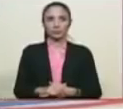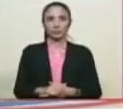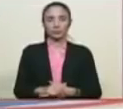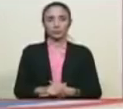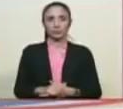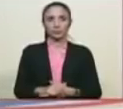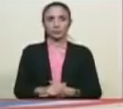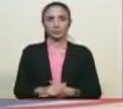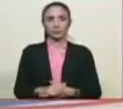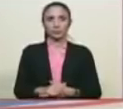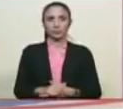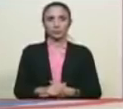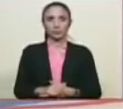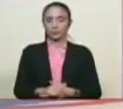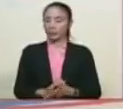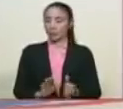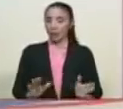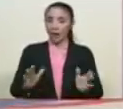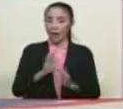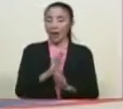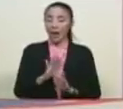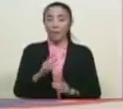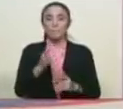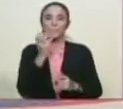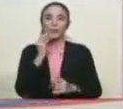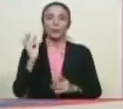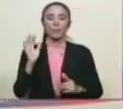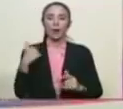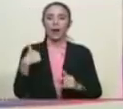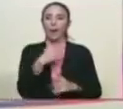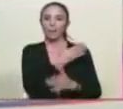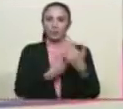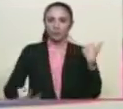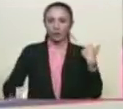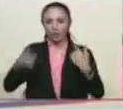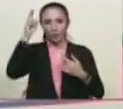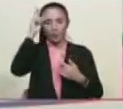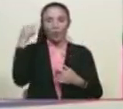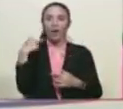Él no tenía que determinar quién iba o quién no iba a la fiesta.